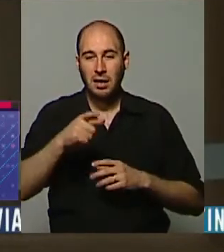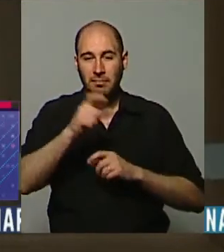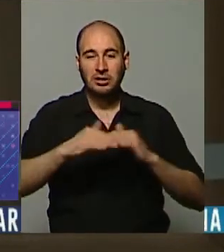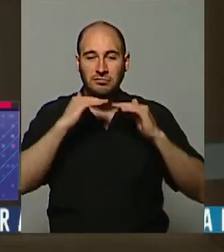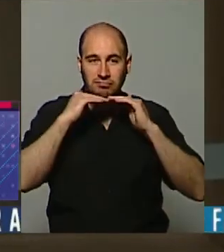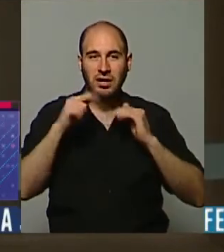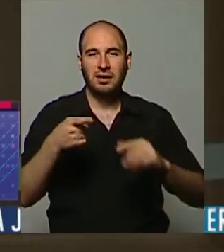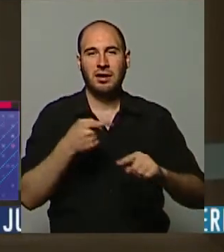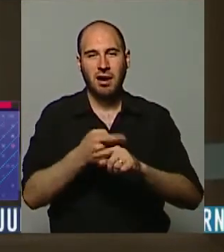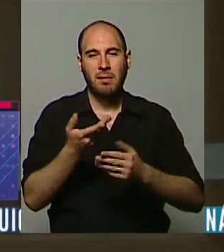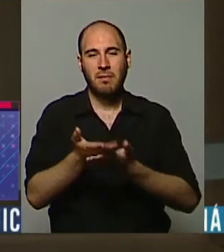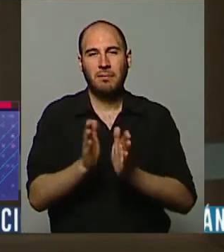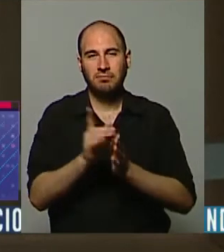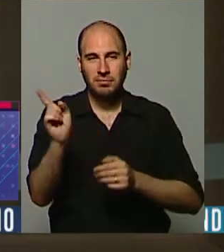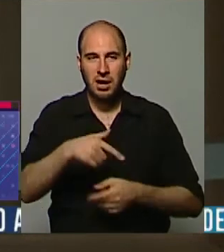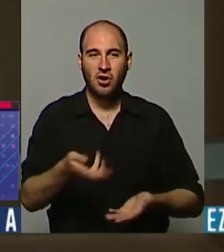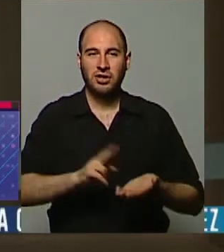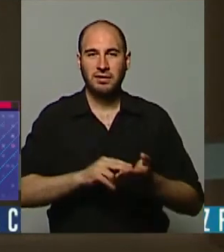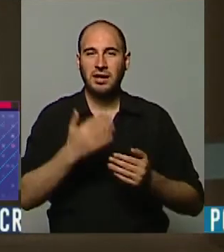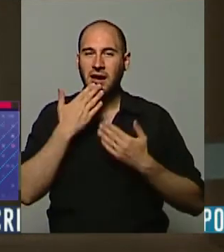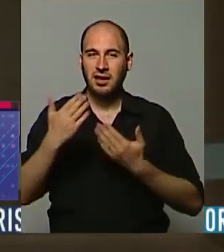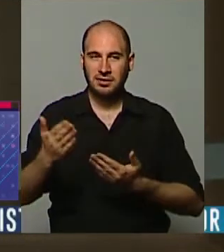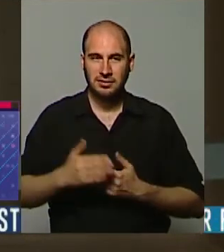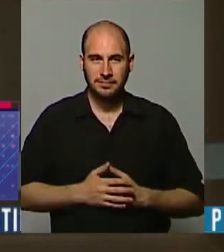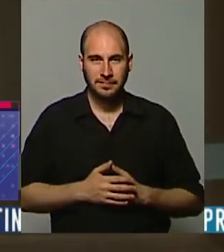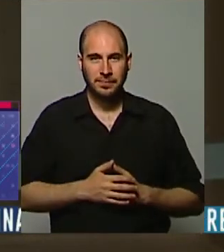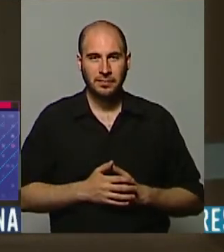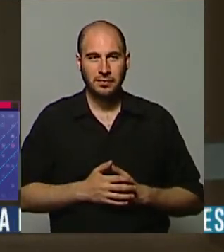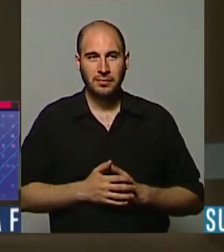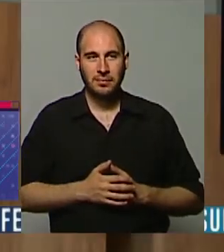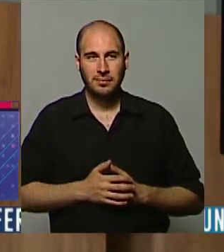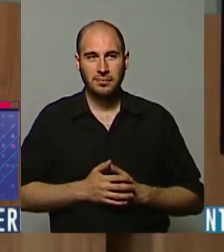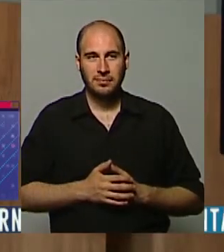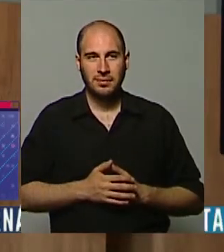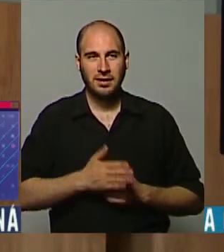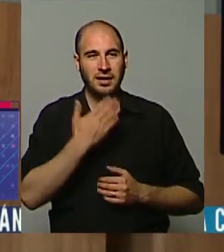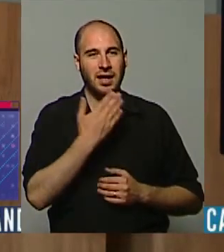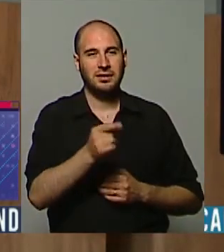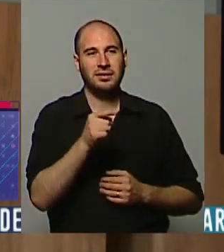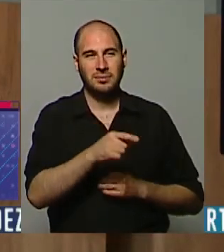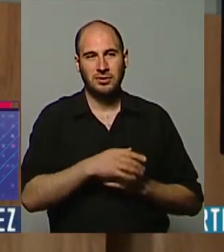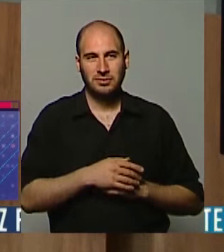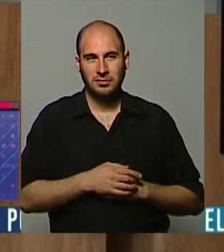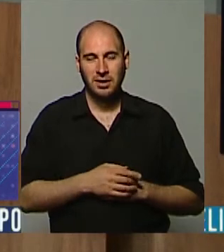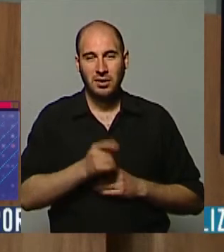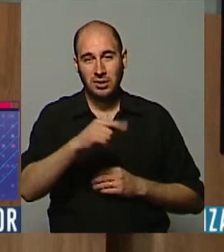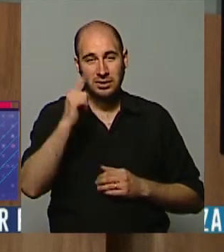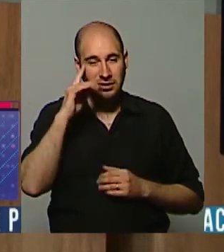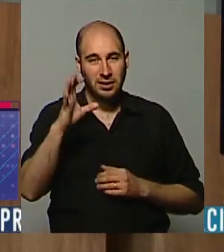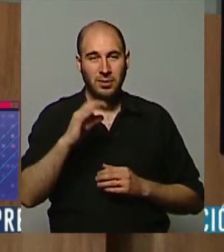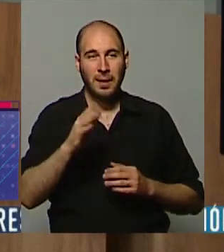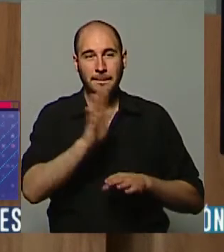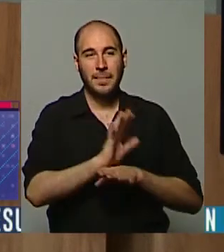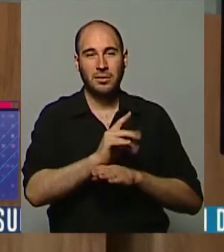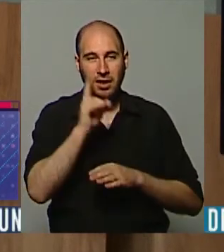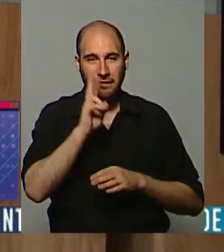obviamente está reclamando su presencia en los escenarios. Muchísimas gracias, Marianela. Muchas gracias a vos y, bueno, recordarles ver la